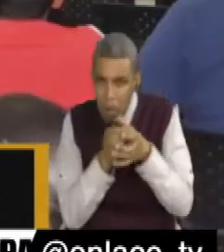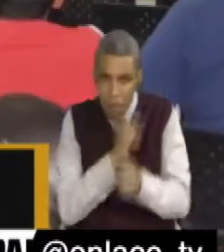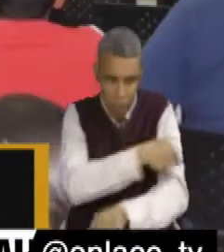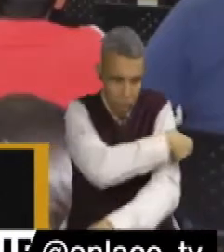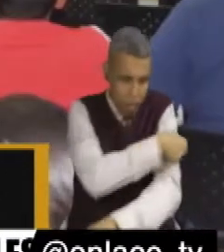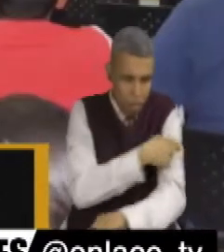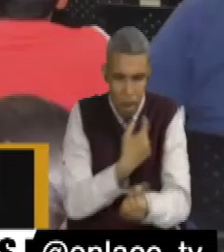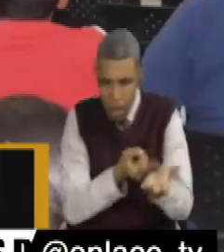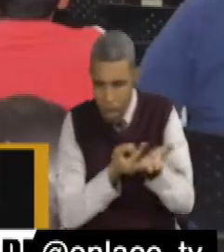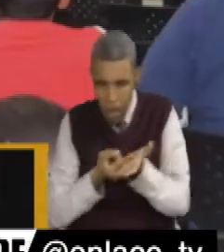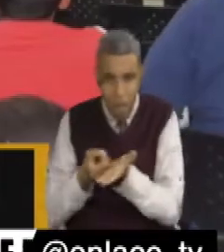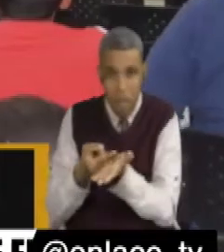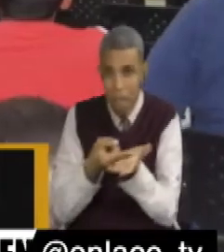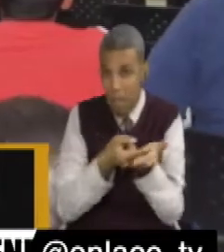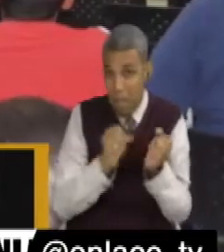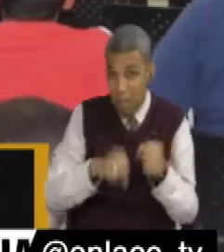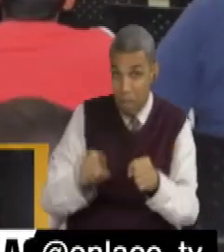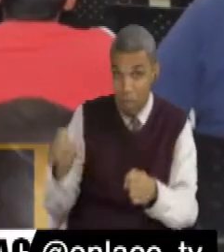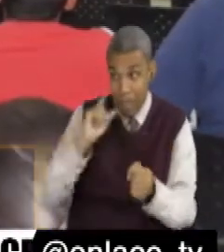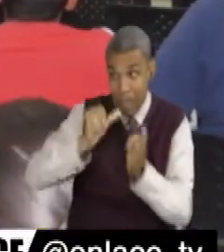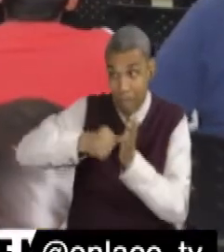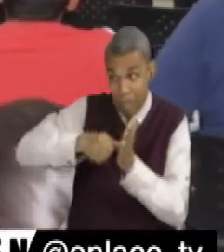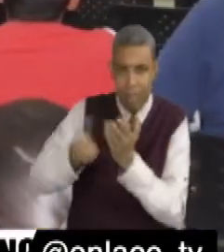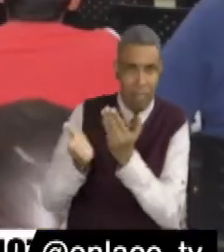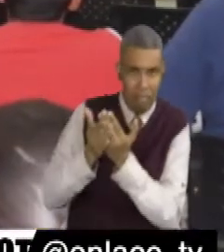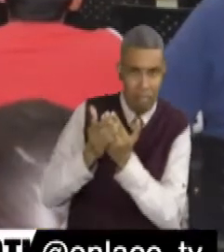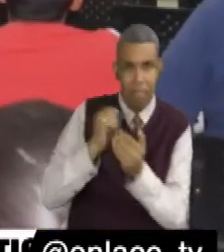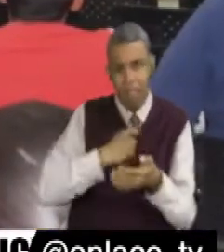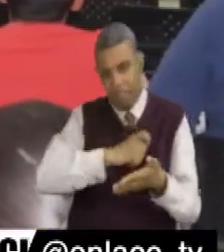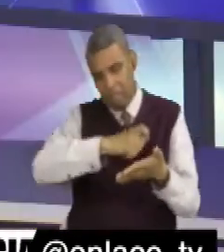calendario electoral aprobado por la Registraduría Nacional del Estado Civil.